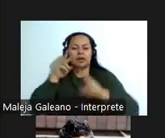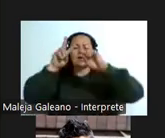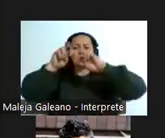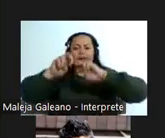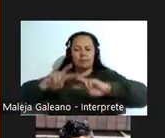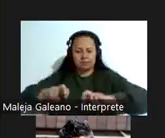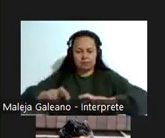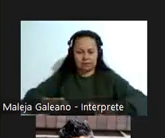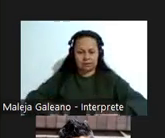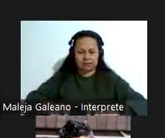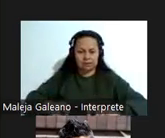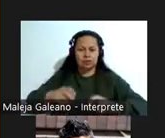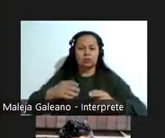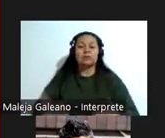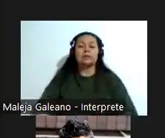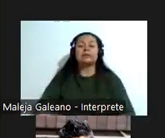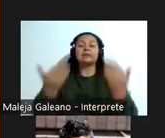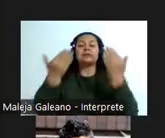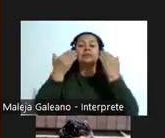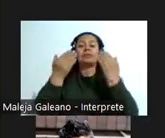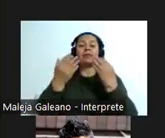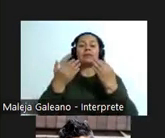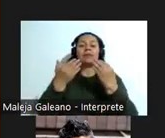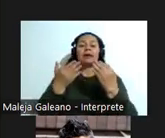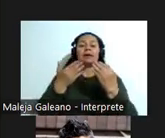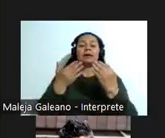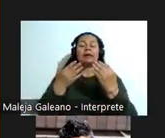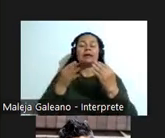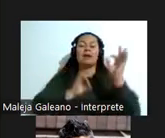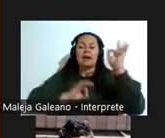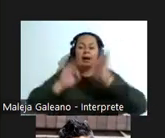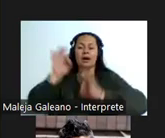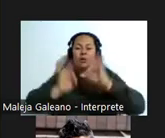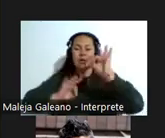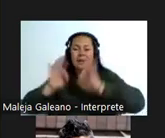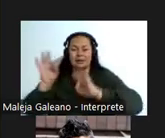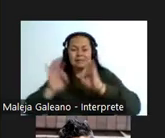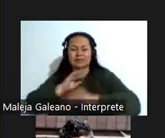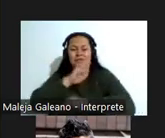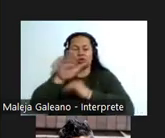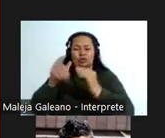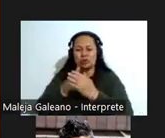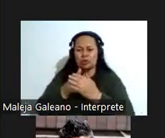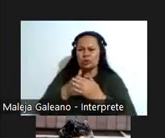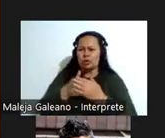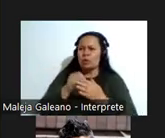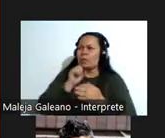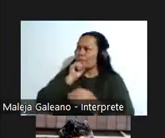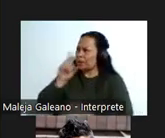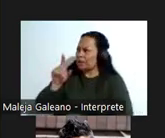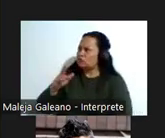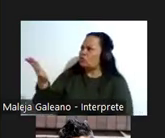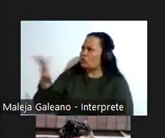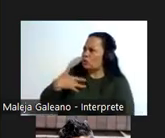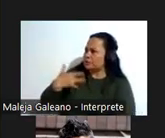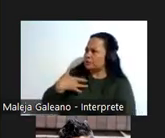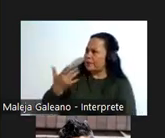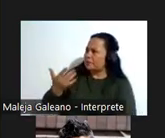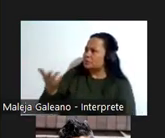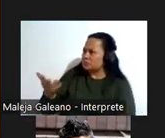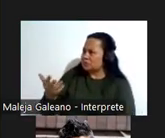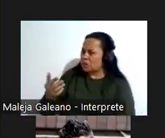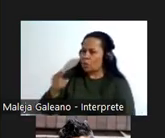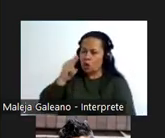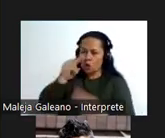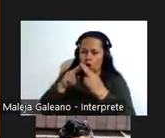en nuestras investigaciones, en nuestras pedagogías y podamos preguntarle al otro cómo estás, cómo te sientes, poder